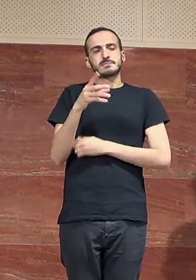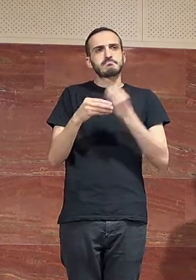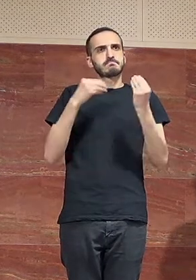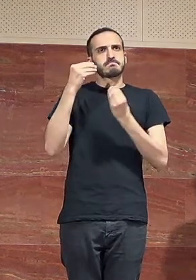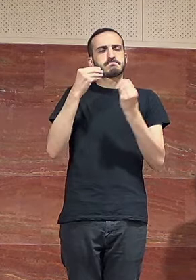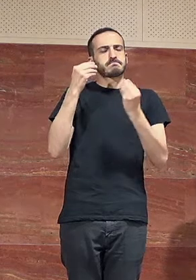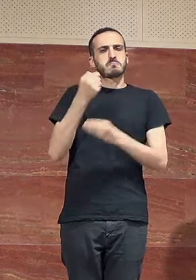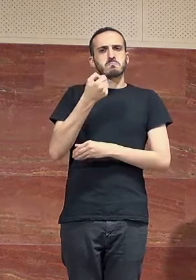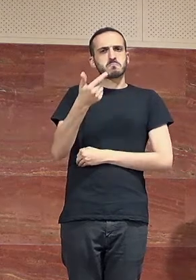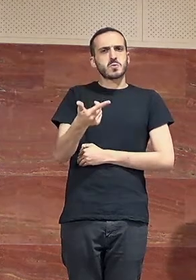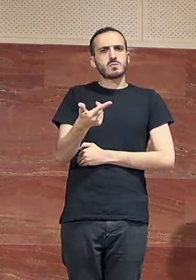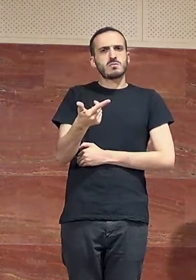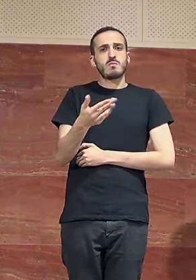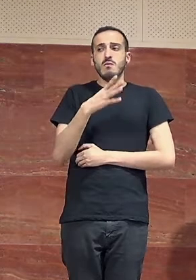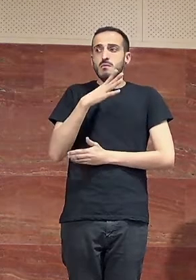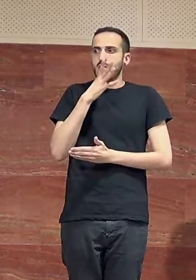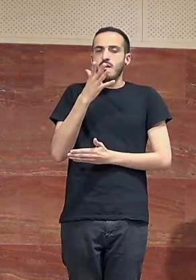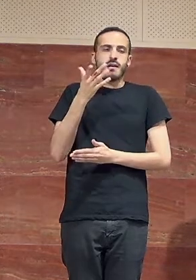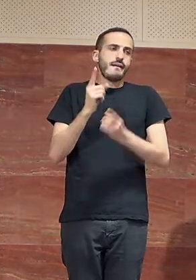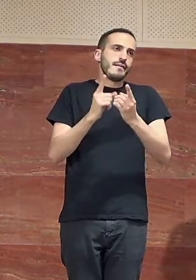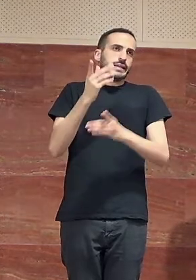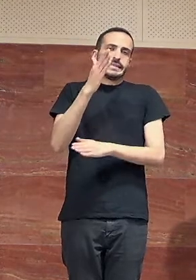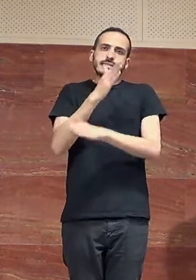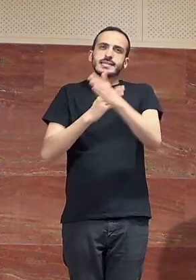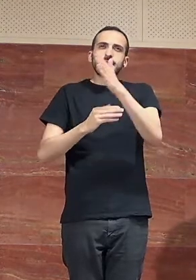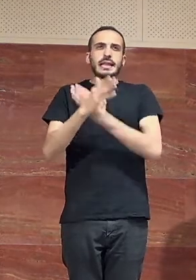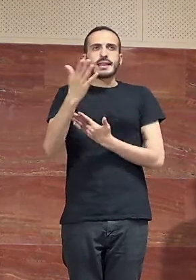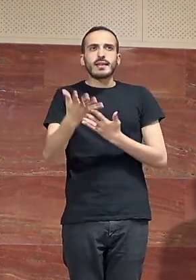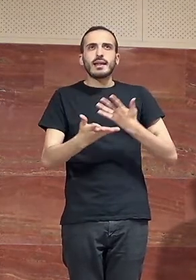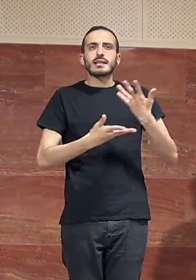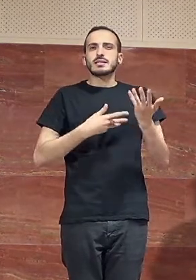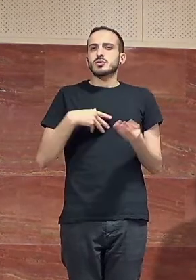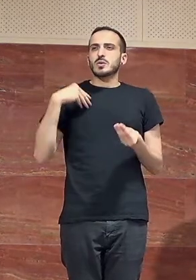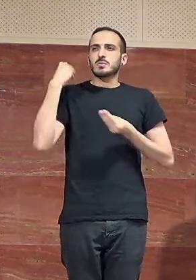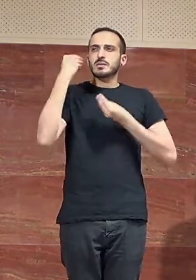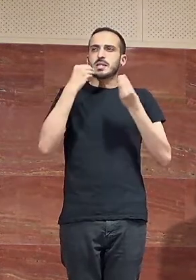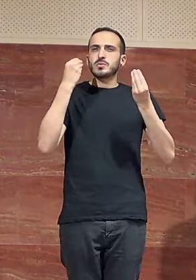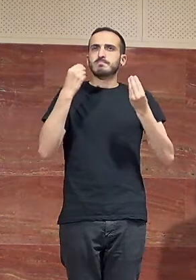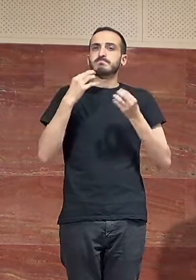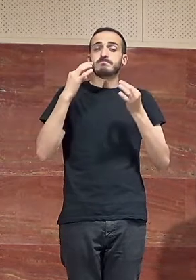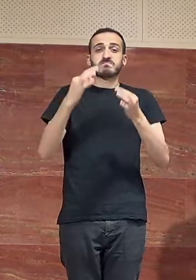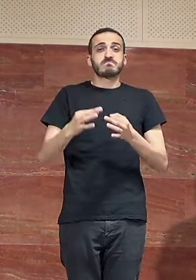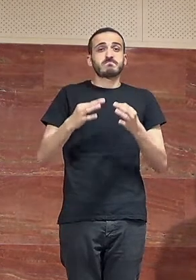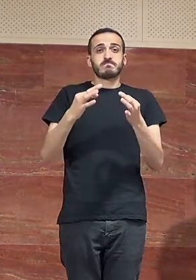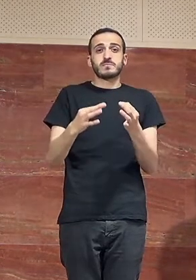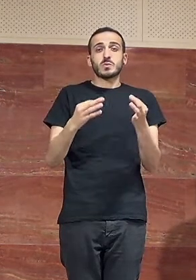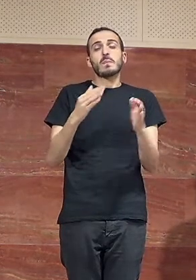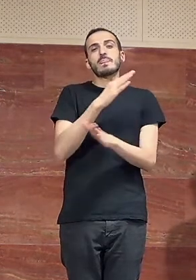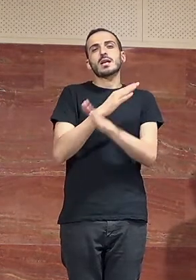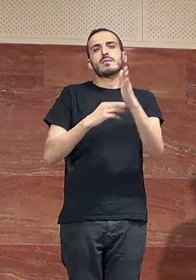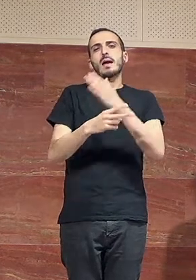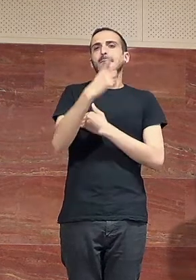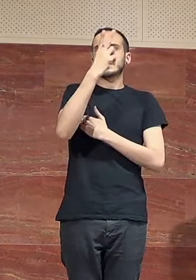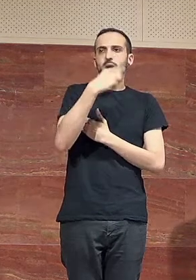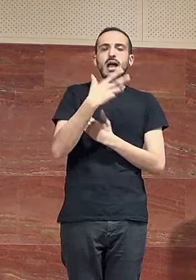parece que las discapacidades en las que hemos pensado en primer lugar son las personas con discapacidad visual o